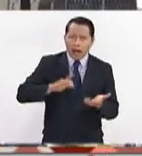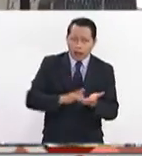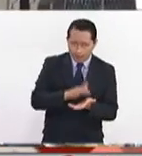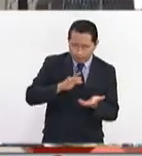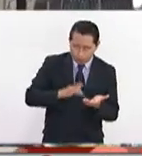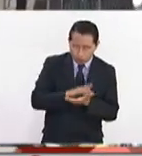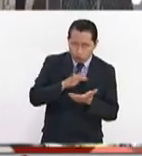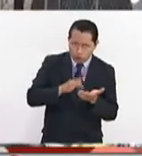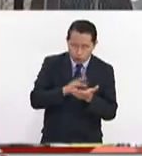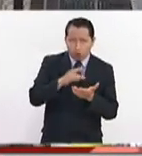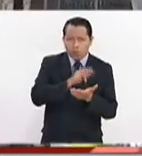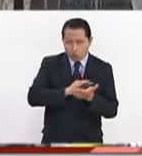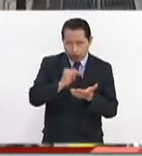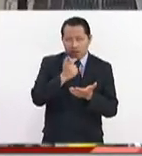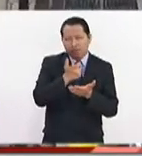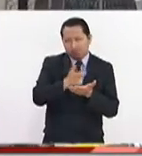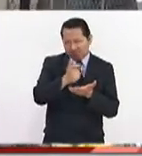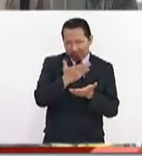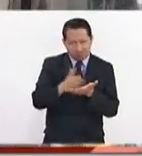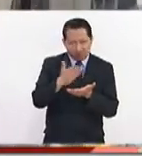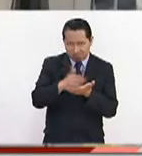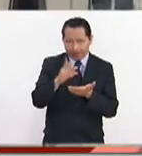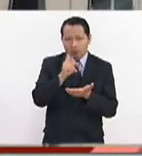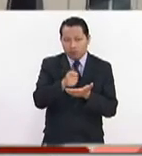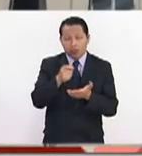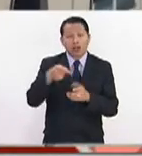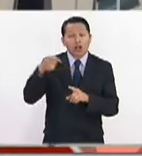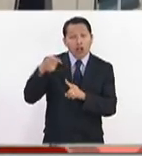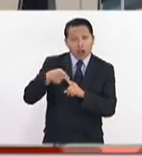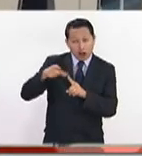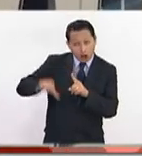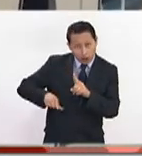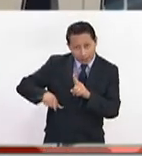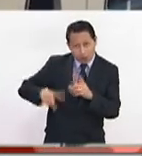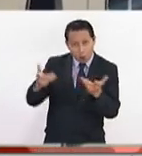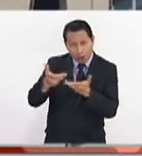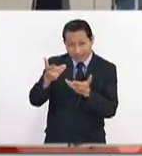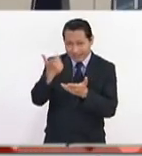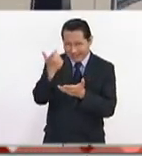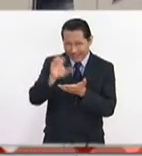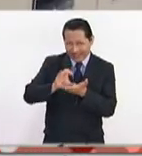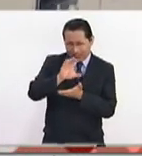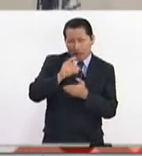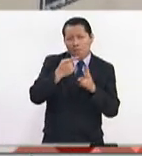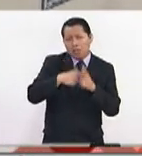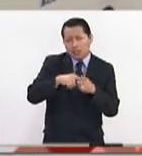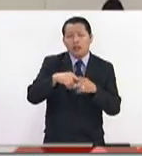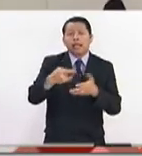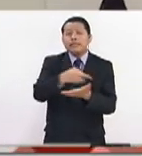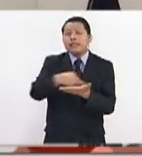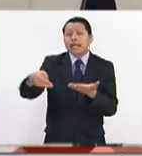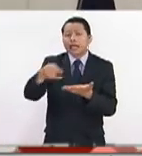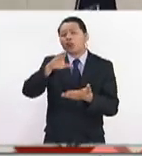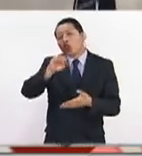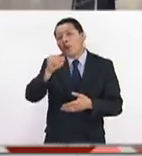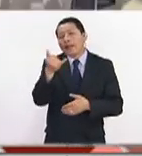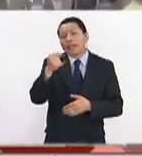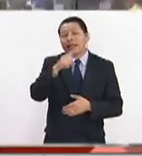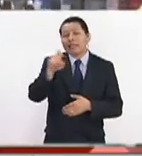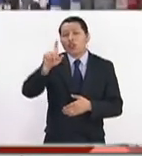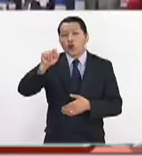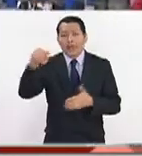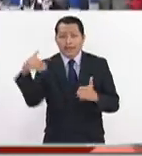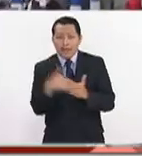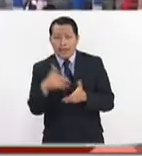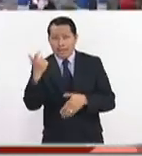con apoyo de financiamiento, ya sea de manera directa del gobierno, es decir, en dinero. Se están empezando a entregar cheques de 90 y 120 mil,